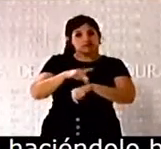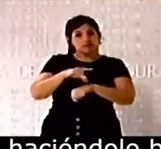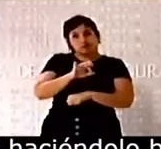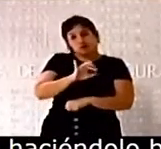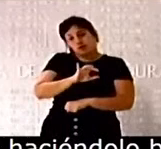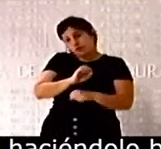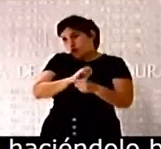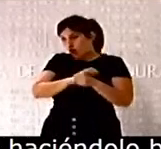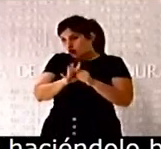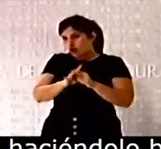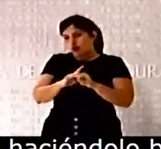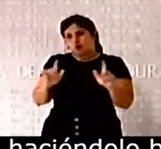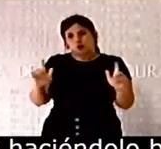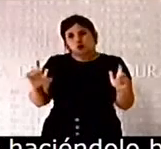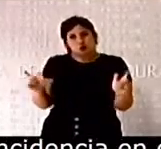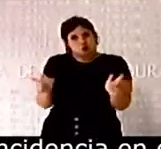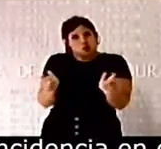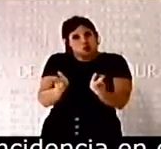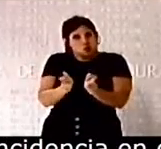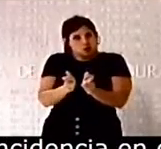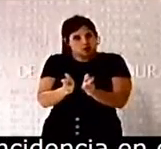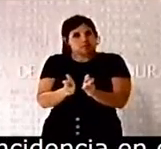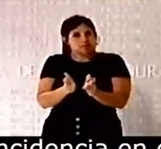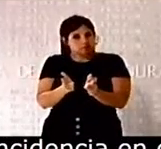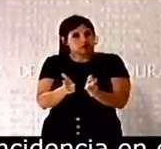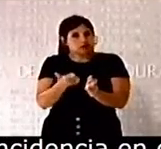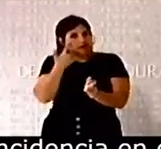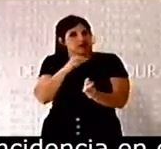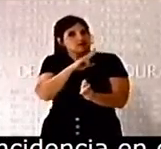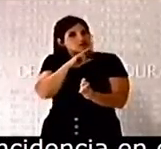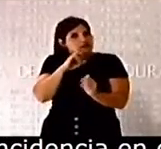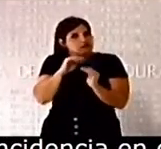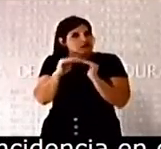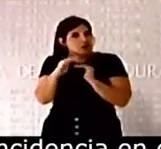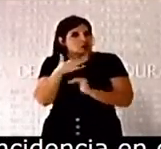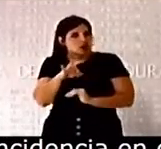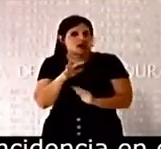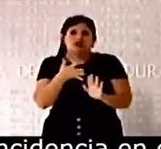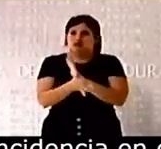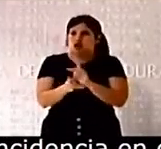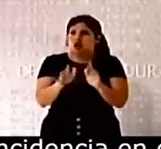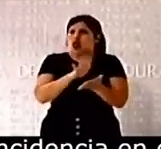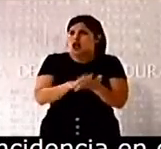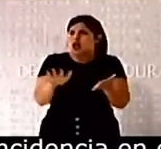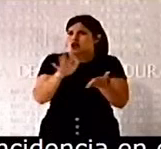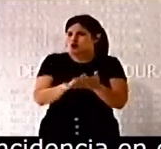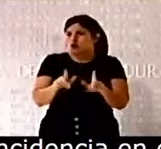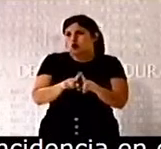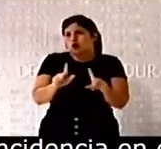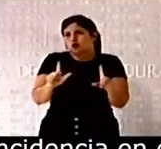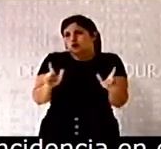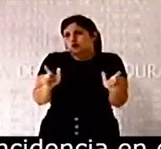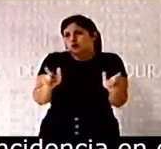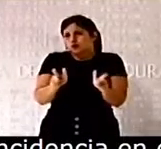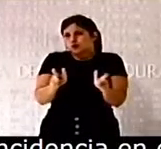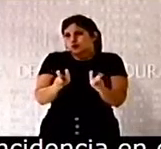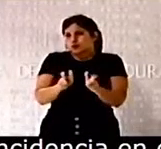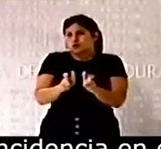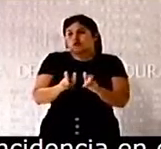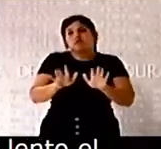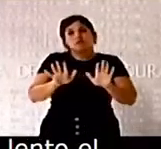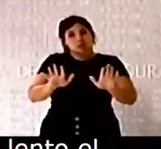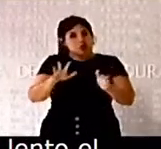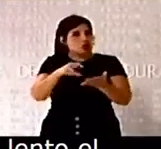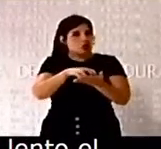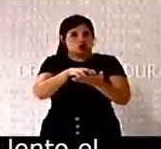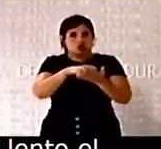nos encontramos. Es verdad que muy leve, muy lento el descenso, pero sin duda ninguna